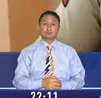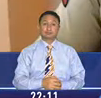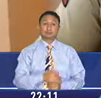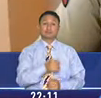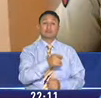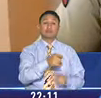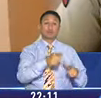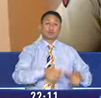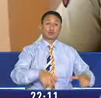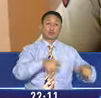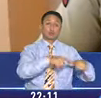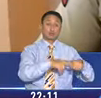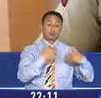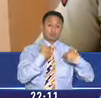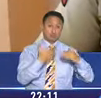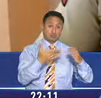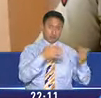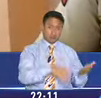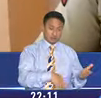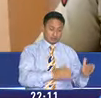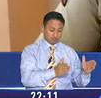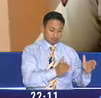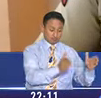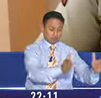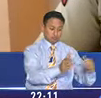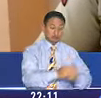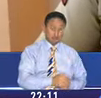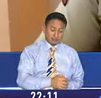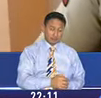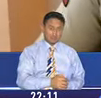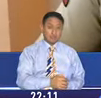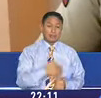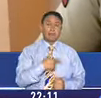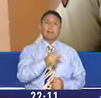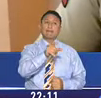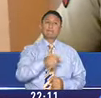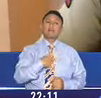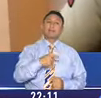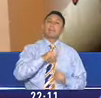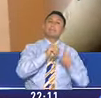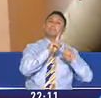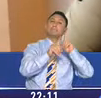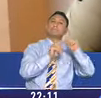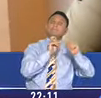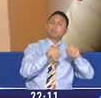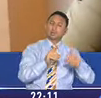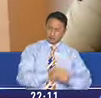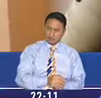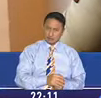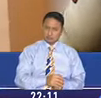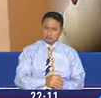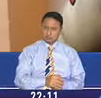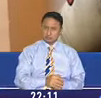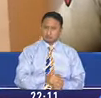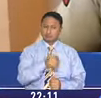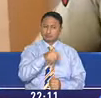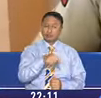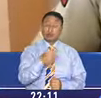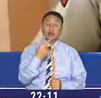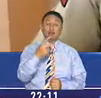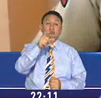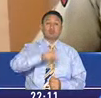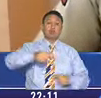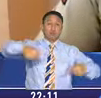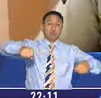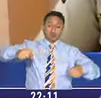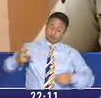orellanatorio un velorio al entrevistar algunos ciudadanos manifiestan de que dos individuos de